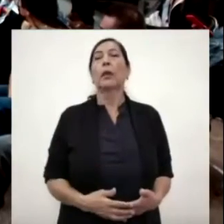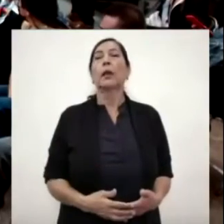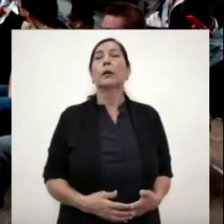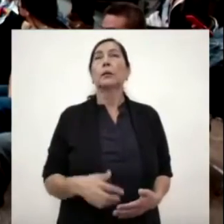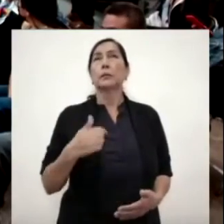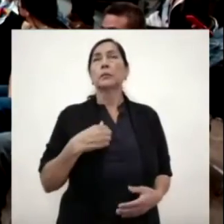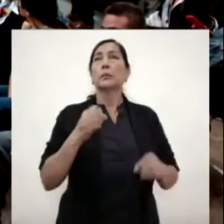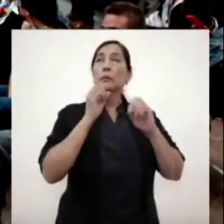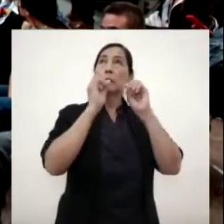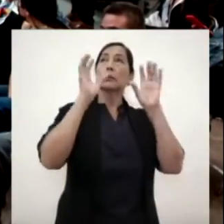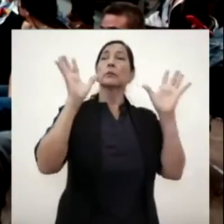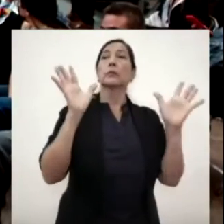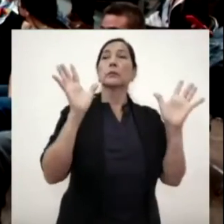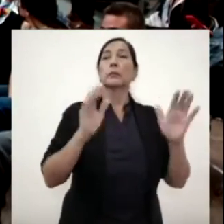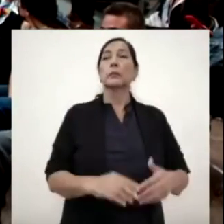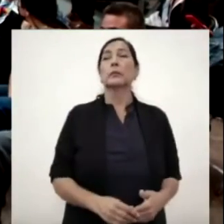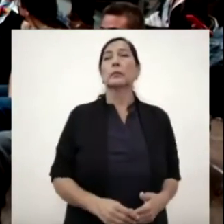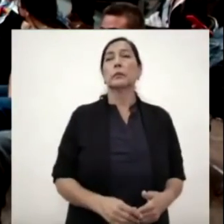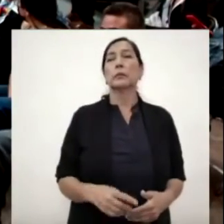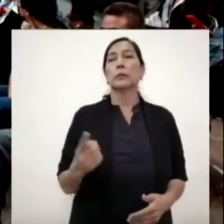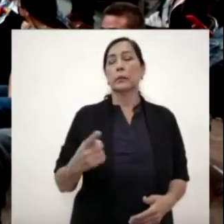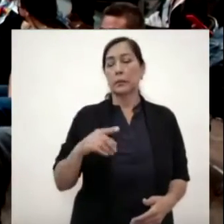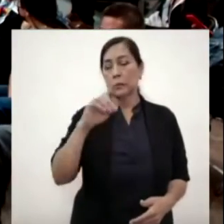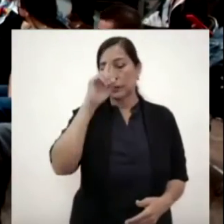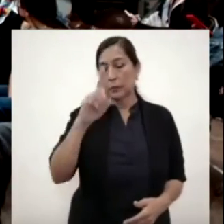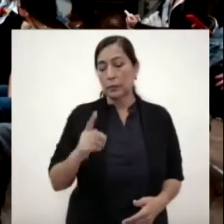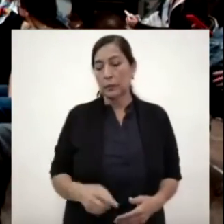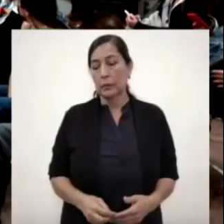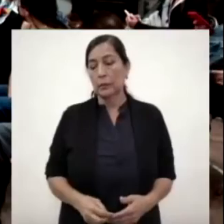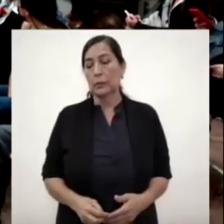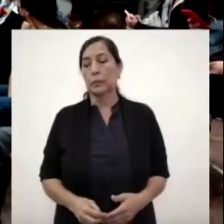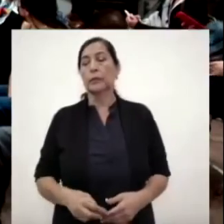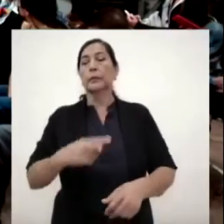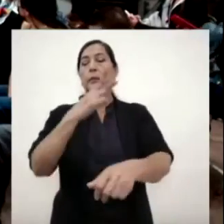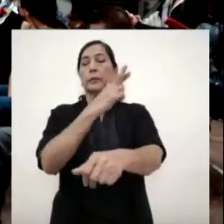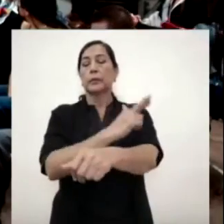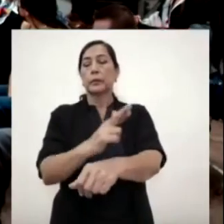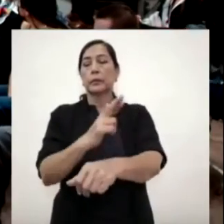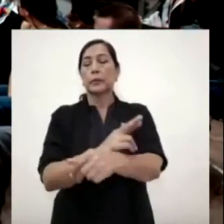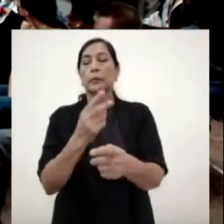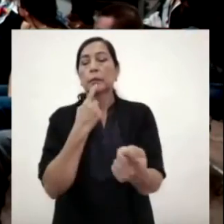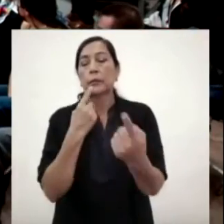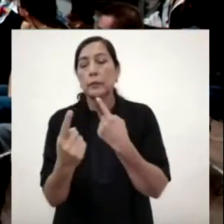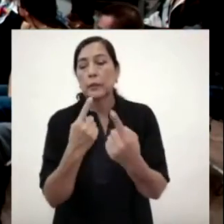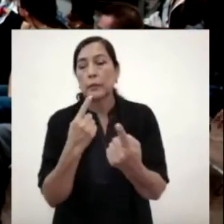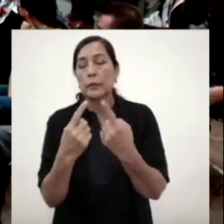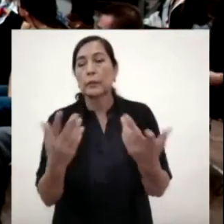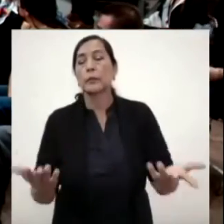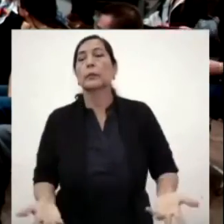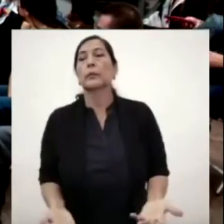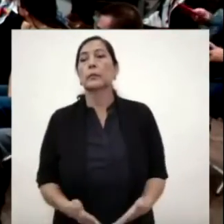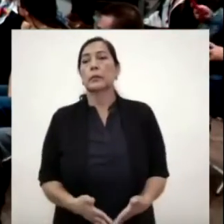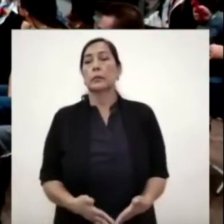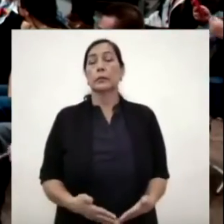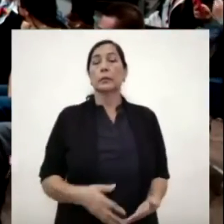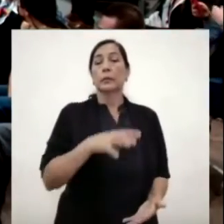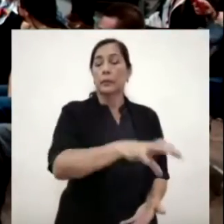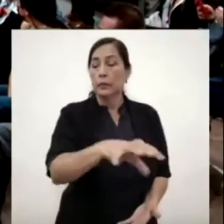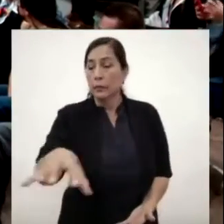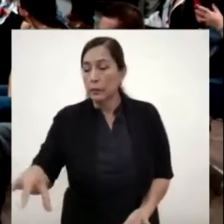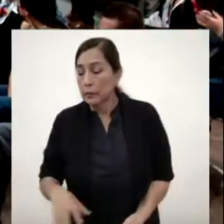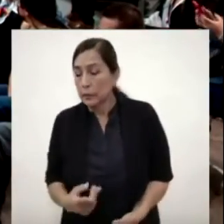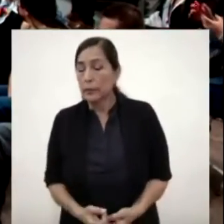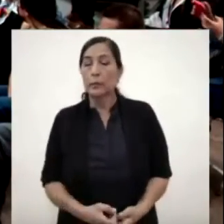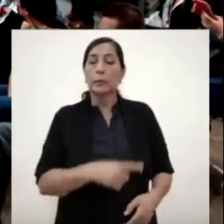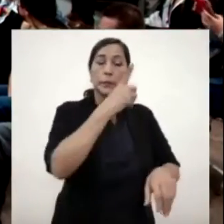Me queda claro, señor, que para implementar la estrategia de barrio bienestar, pues se tuvo que hacer